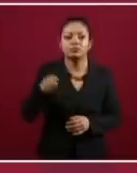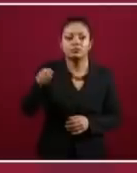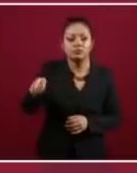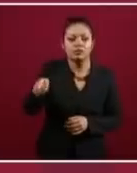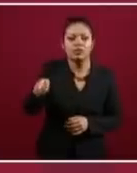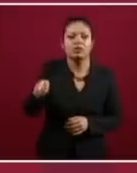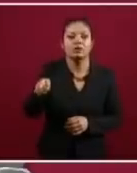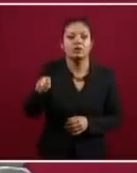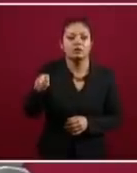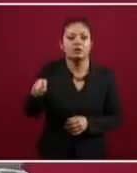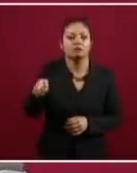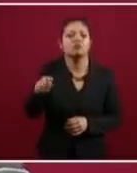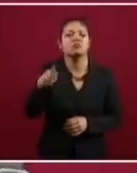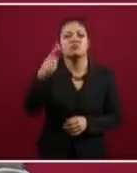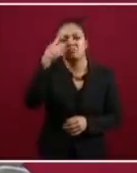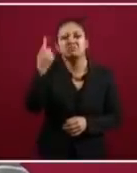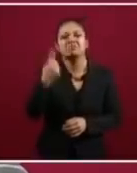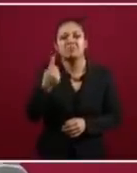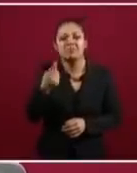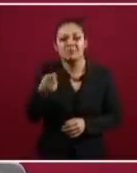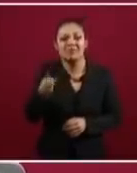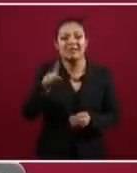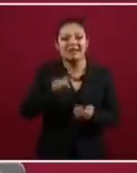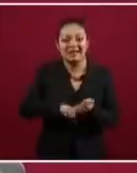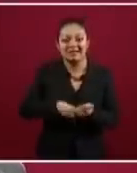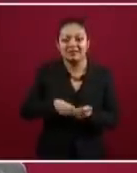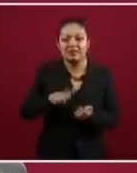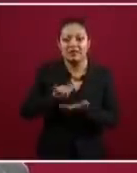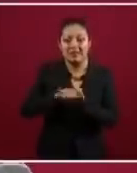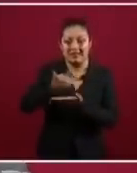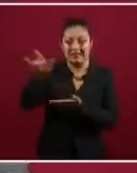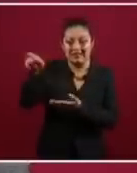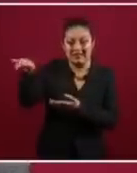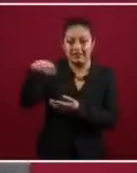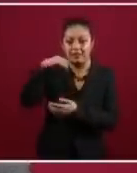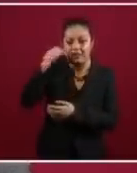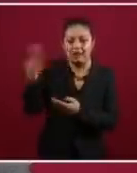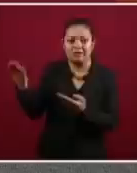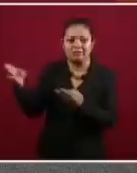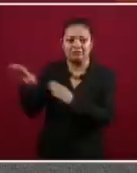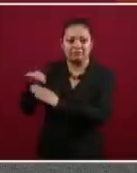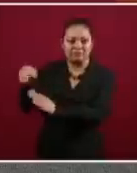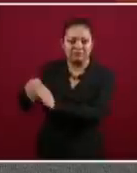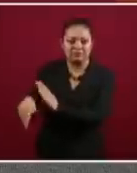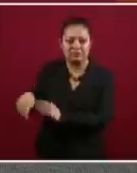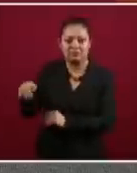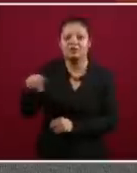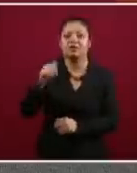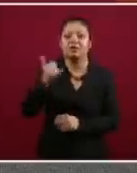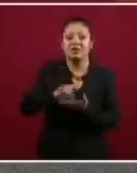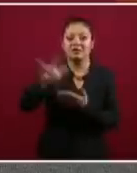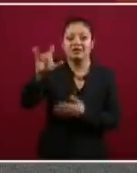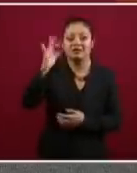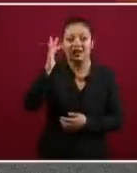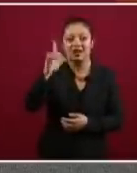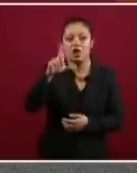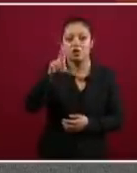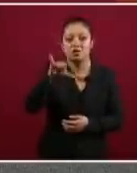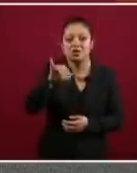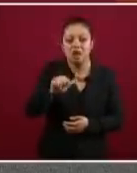tenía como propósito cerrar el aeropuerto actual y el aeropuerto de Santa Lucía, y en el caso del aeropuerto